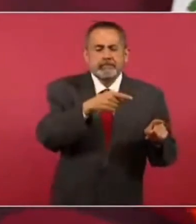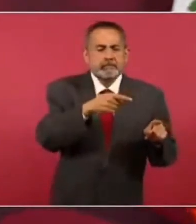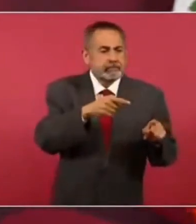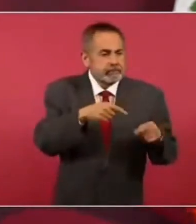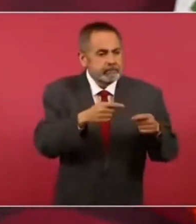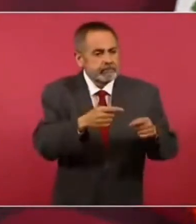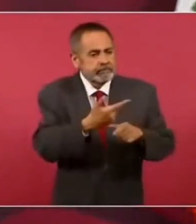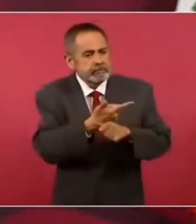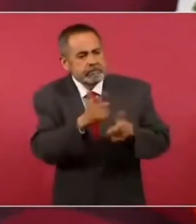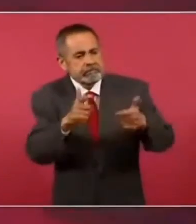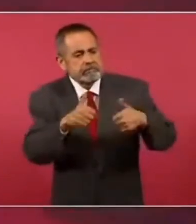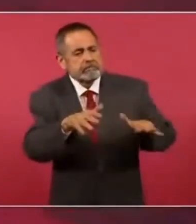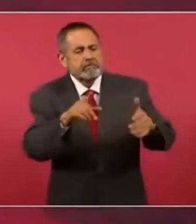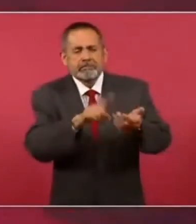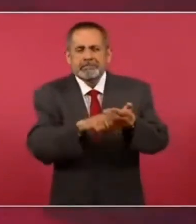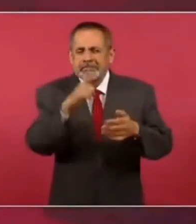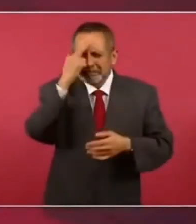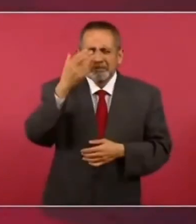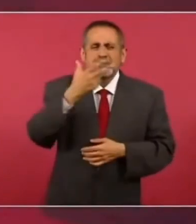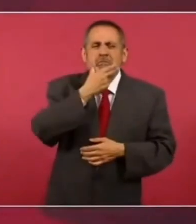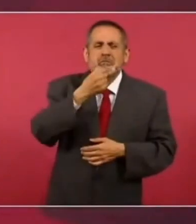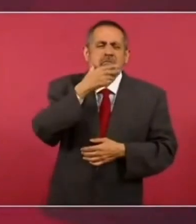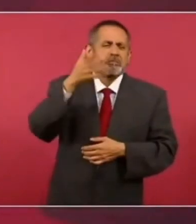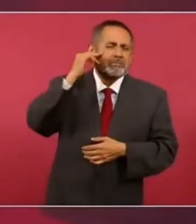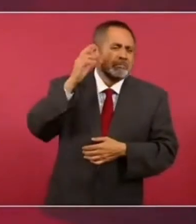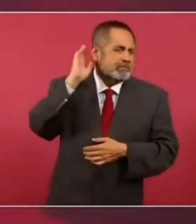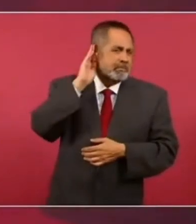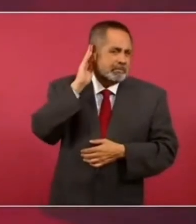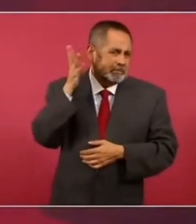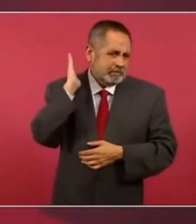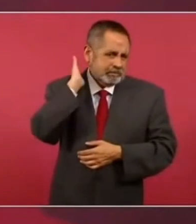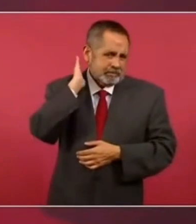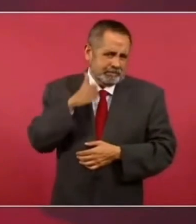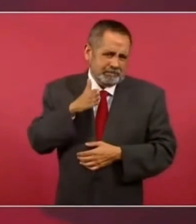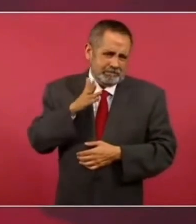libertad al Mocha Orejas.